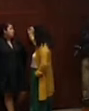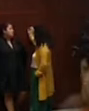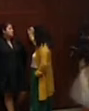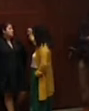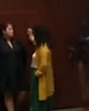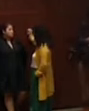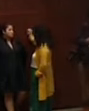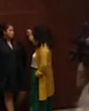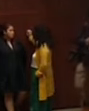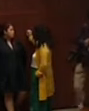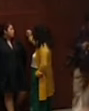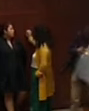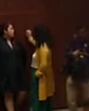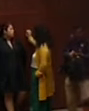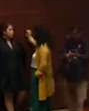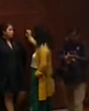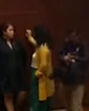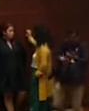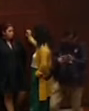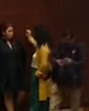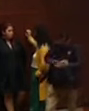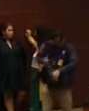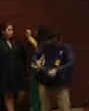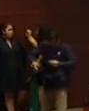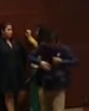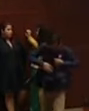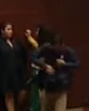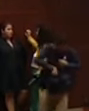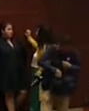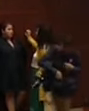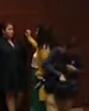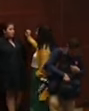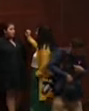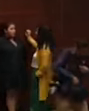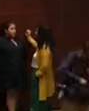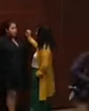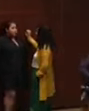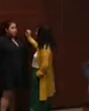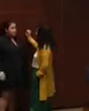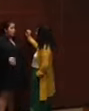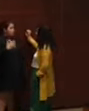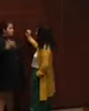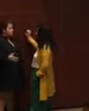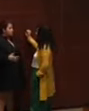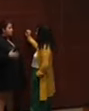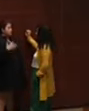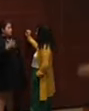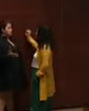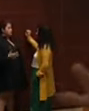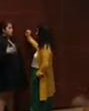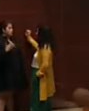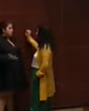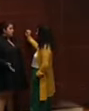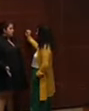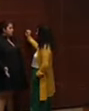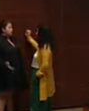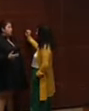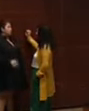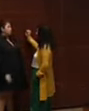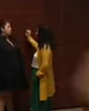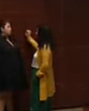proporcional por los 2 o 3 o más partidos coaligados. Esa coalición era verdaderamente